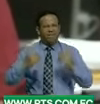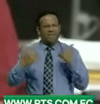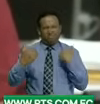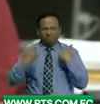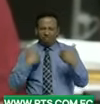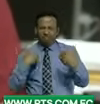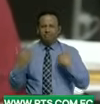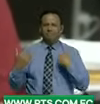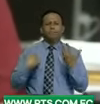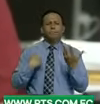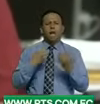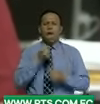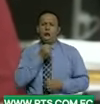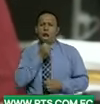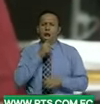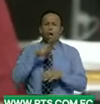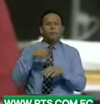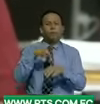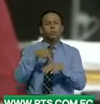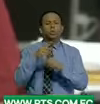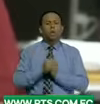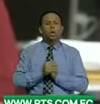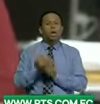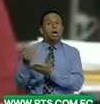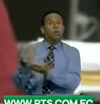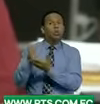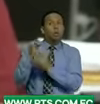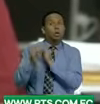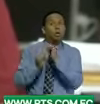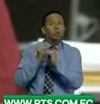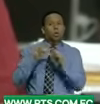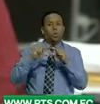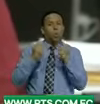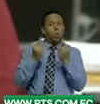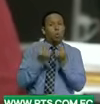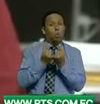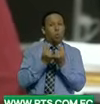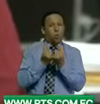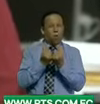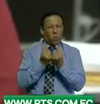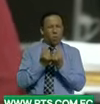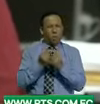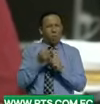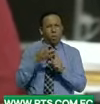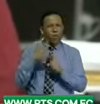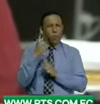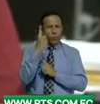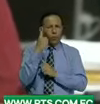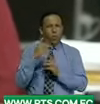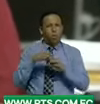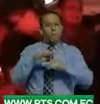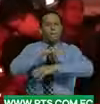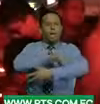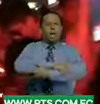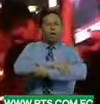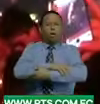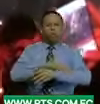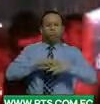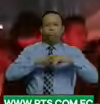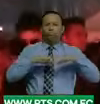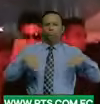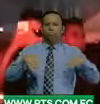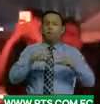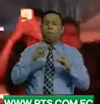artistas locales y hay un internacional como es el grupo Proyecto 1 que lo vamos a hacer en el Malecón. El municipio de Salinas